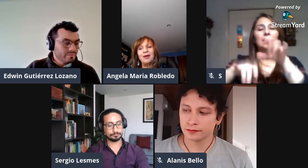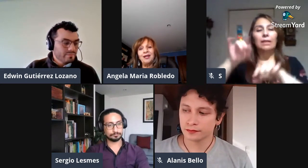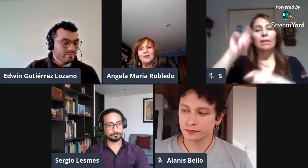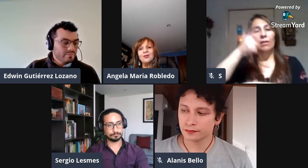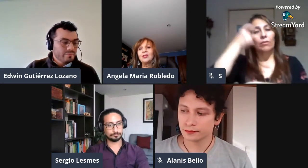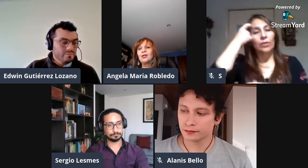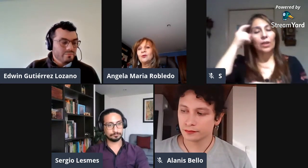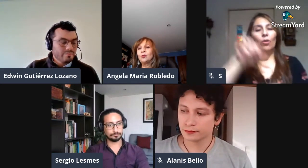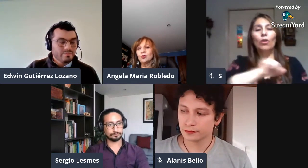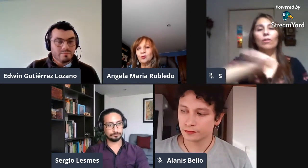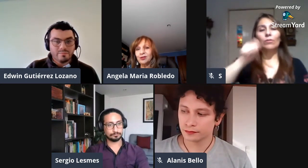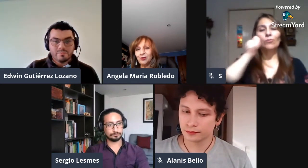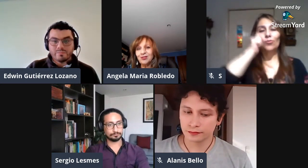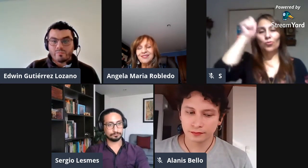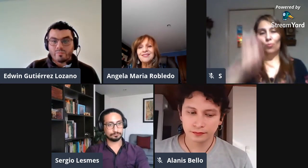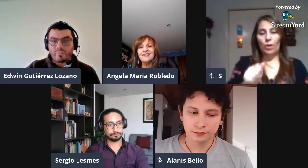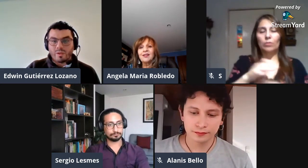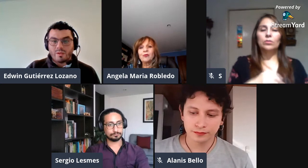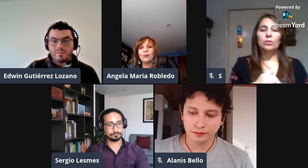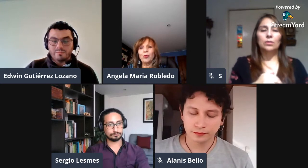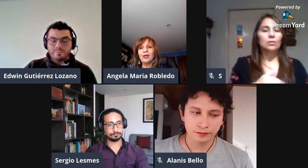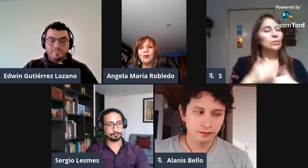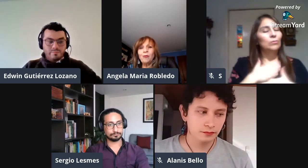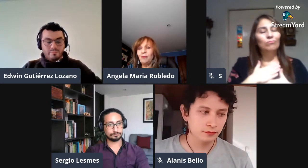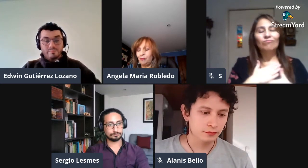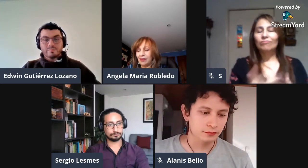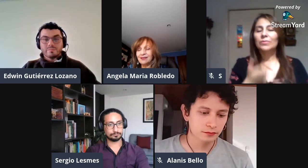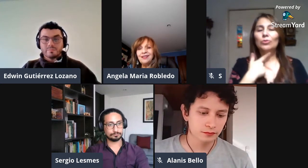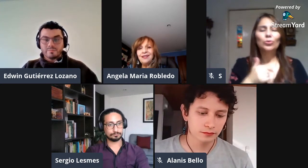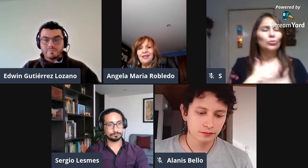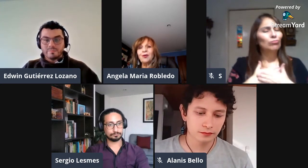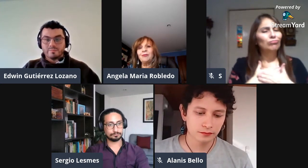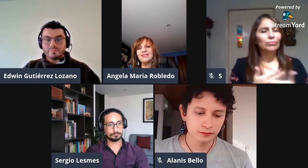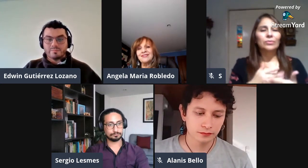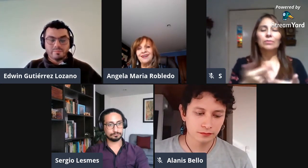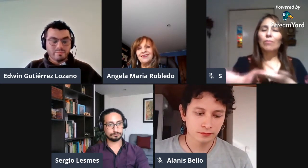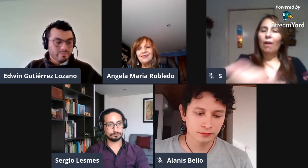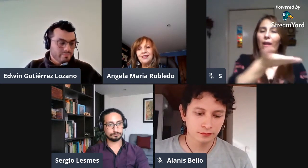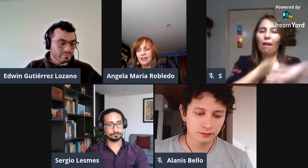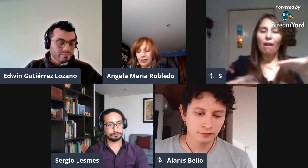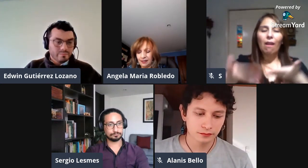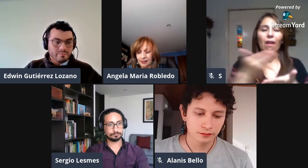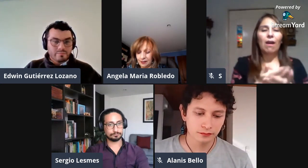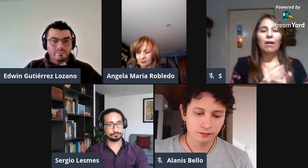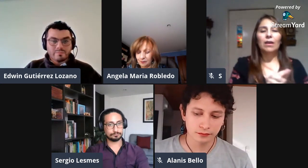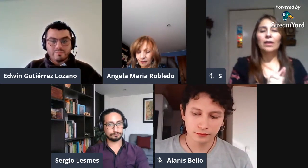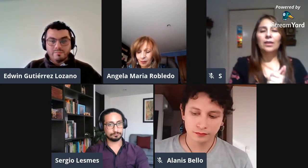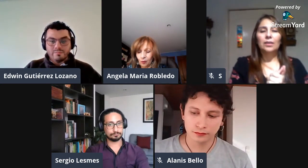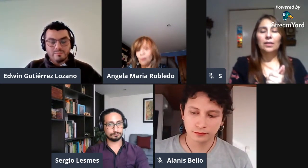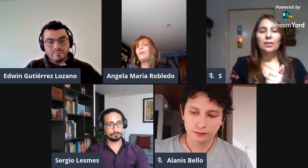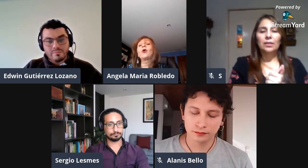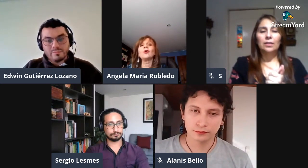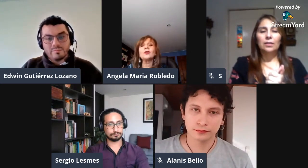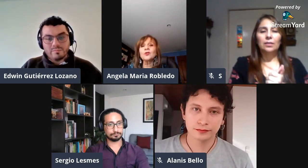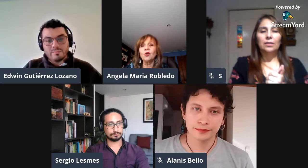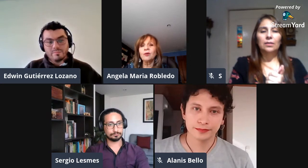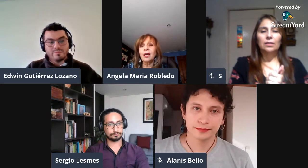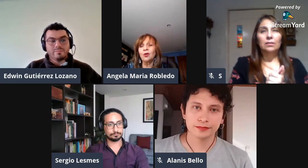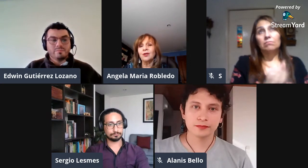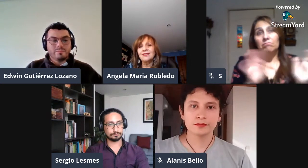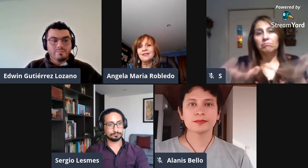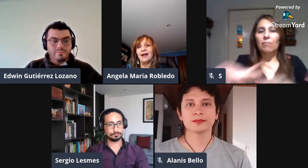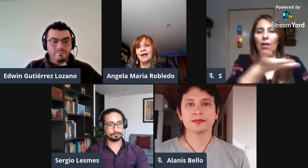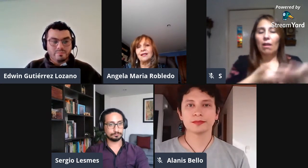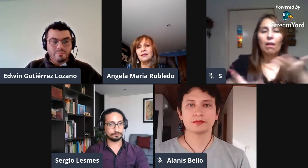de Derechos Humanos. Un gusto entonces poder compartir y conversar un poco